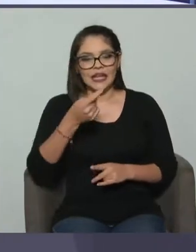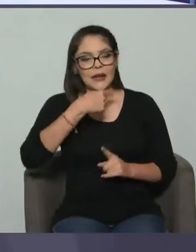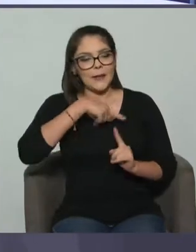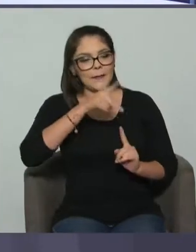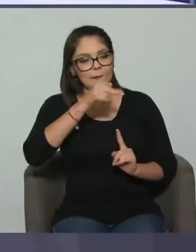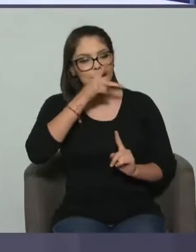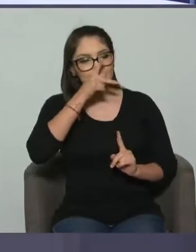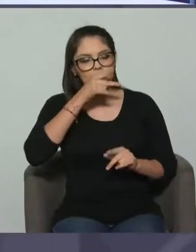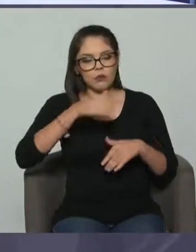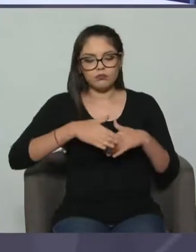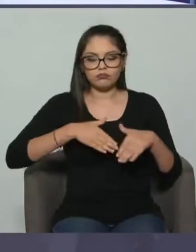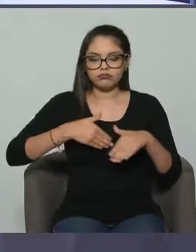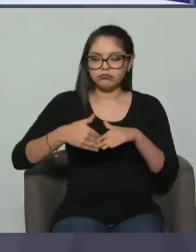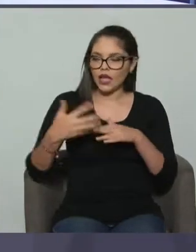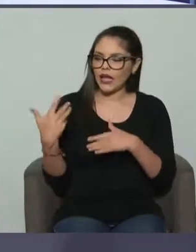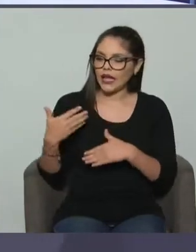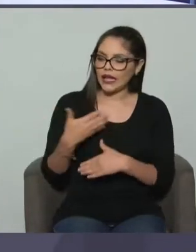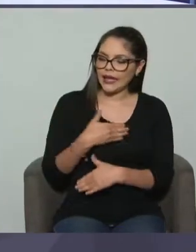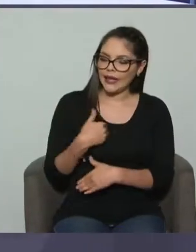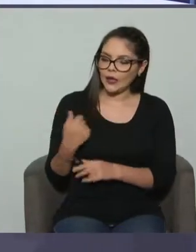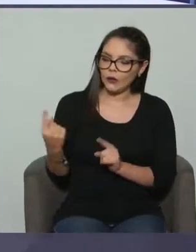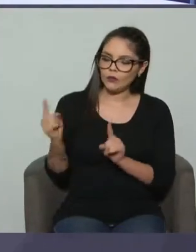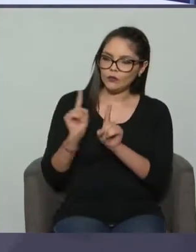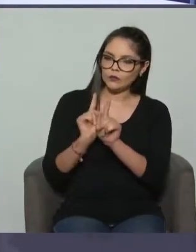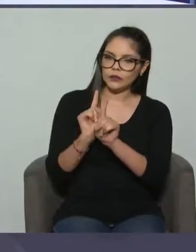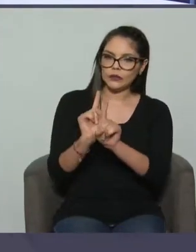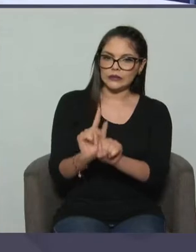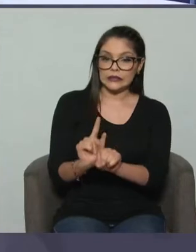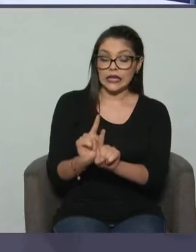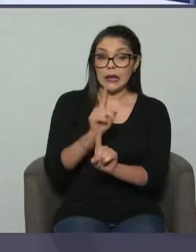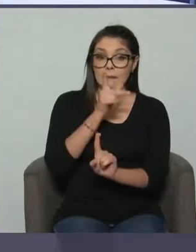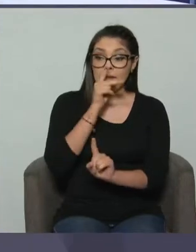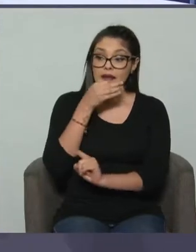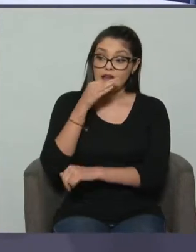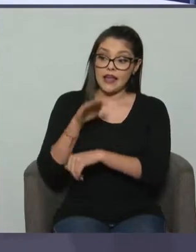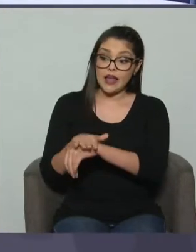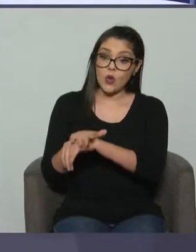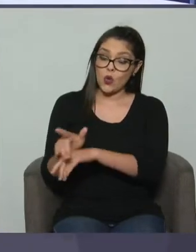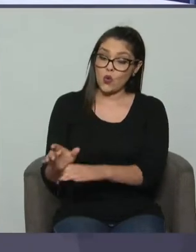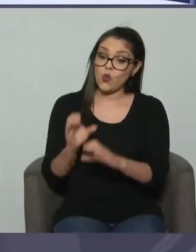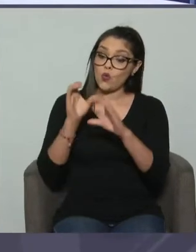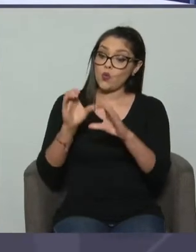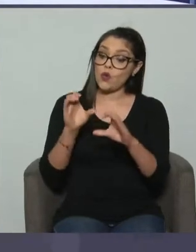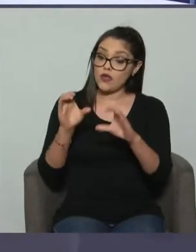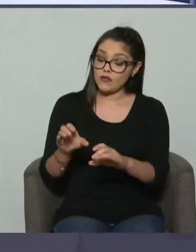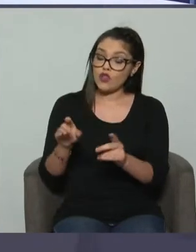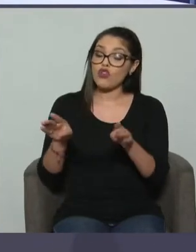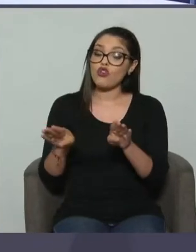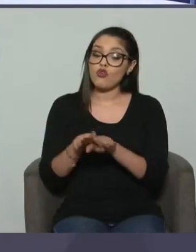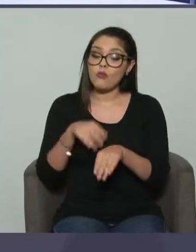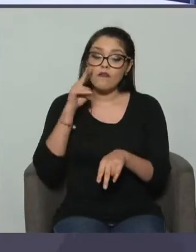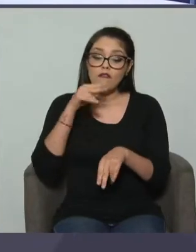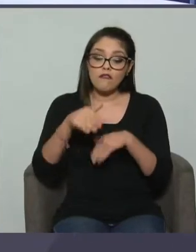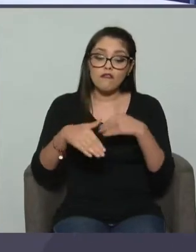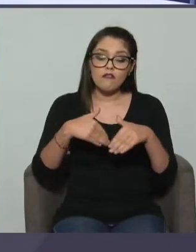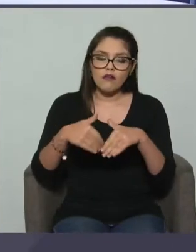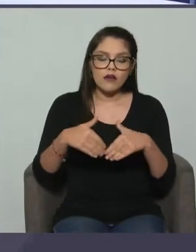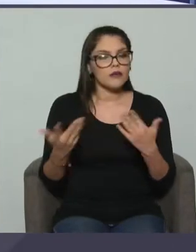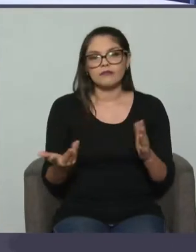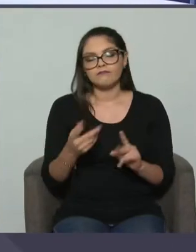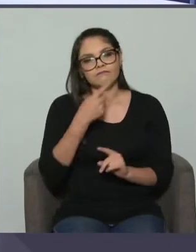dolorosa decisión? Si quieres, empezamos por ahí. Mira, hay algo importante. Lo